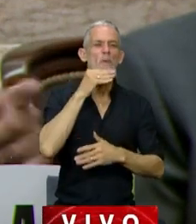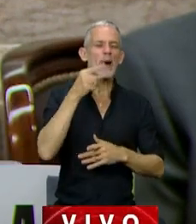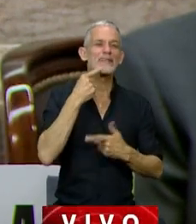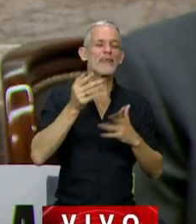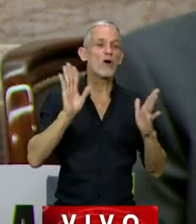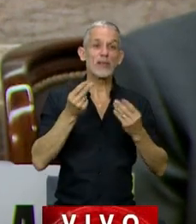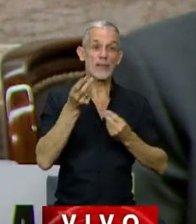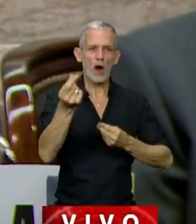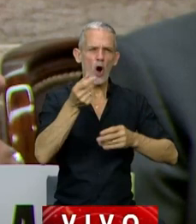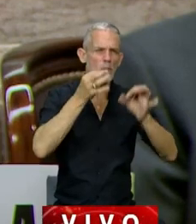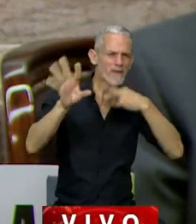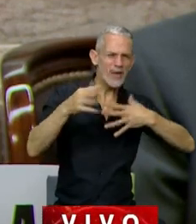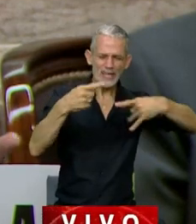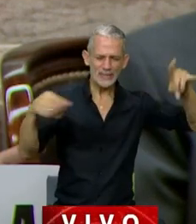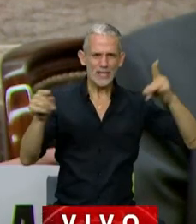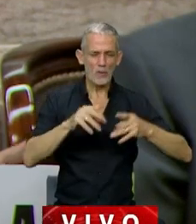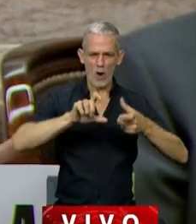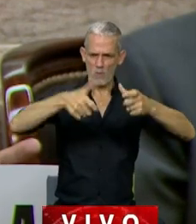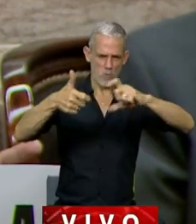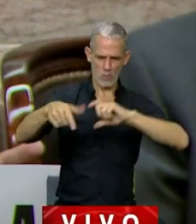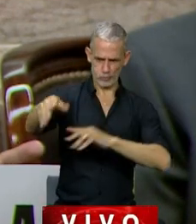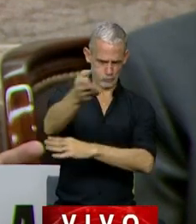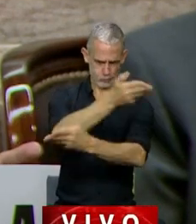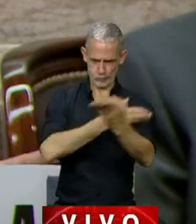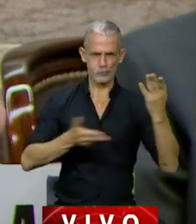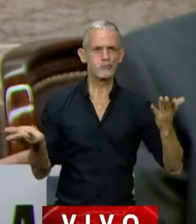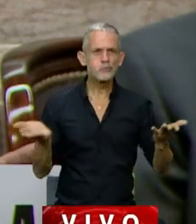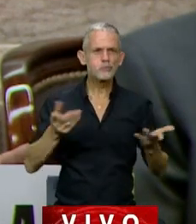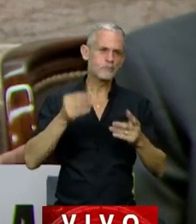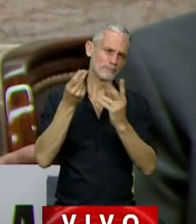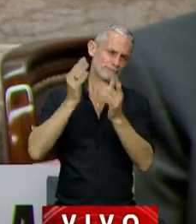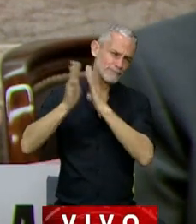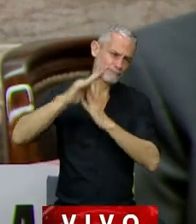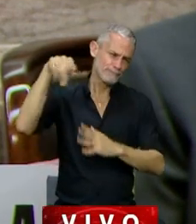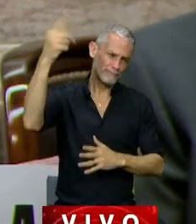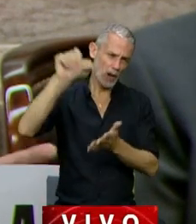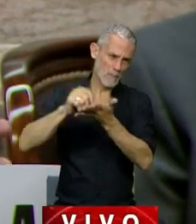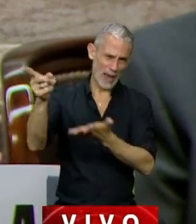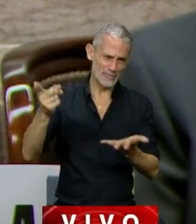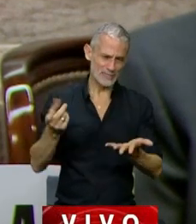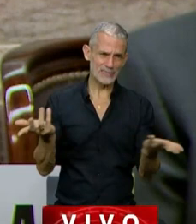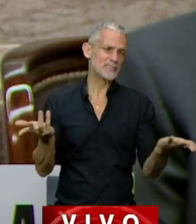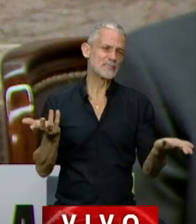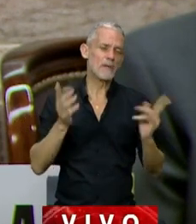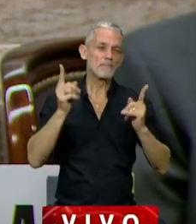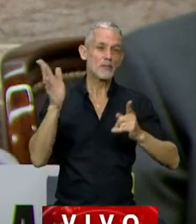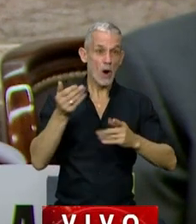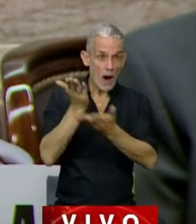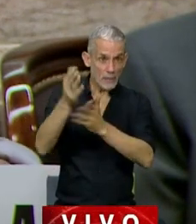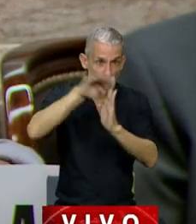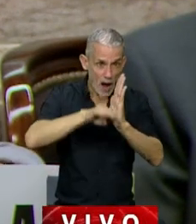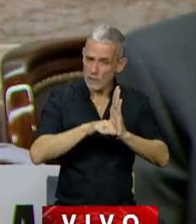de compra, de transacciones, de fuga. de fuga, hay que decirlo. Bueno, a ellos no se les